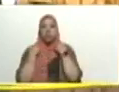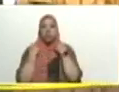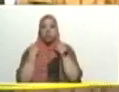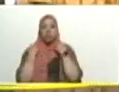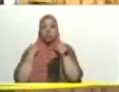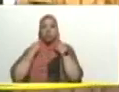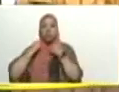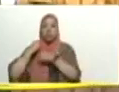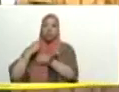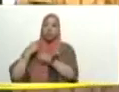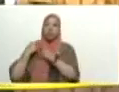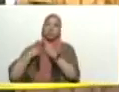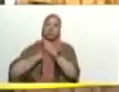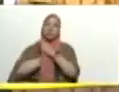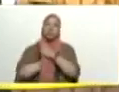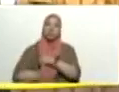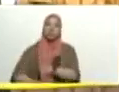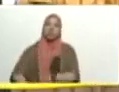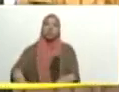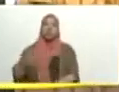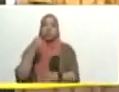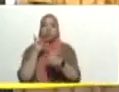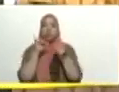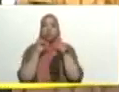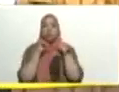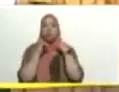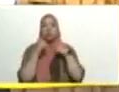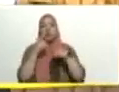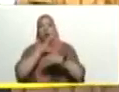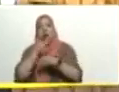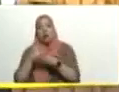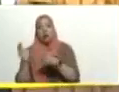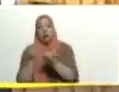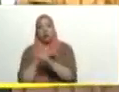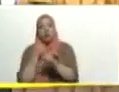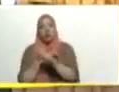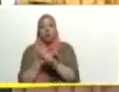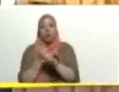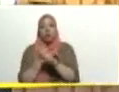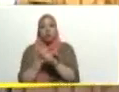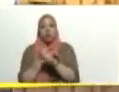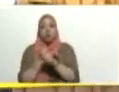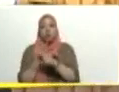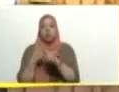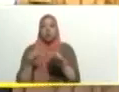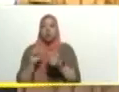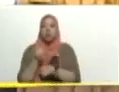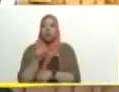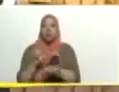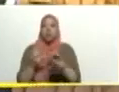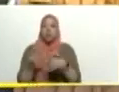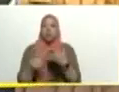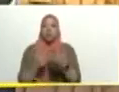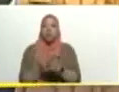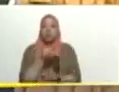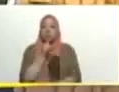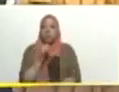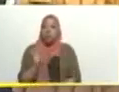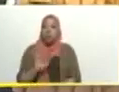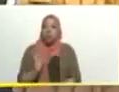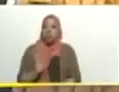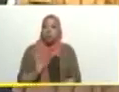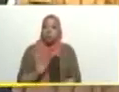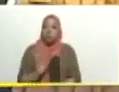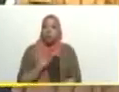Es una señal poderosa para el Caribe, para los 18 estados del Caribe, que